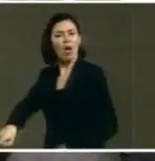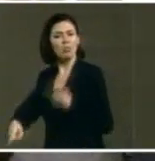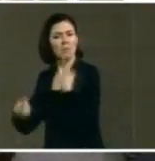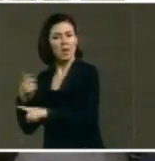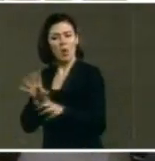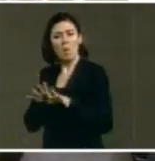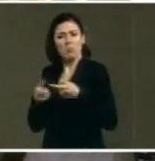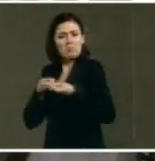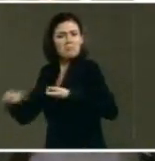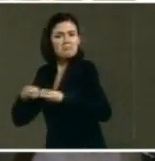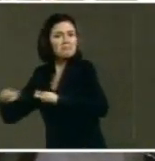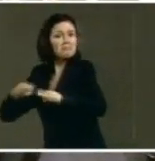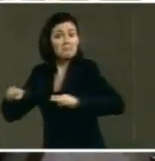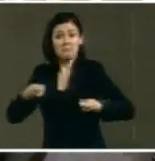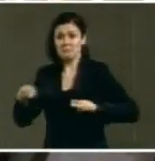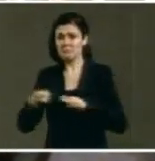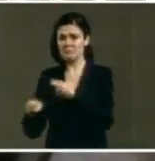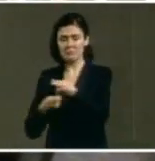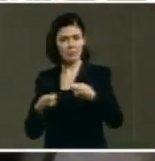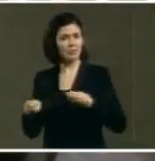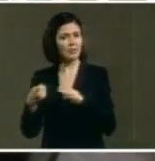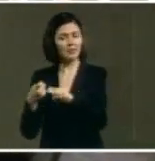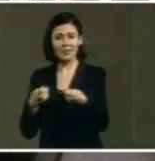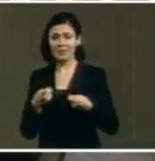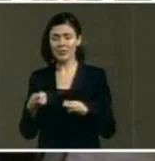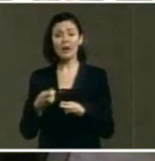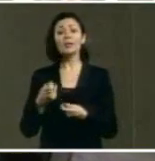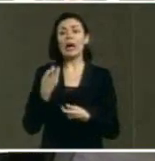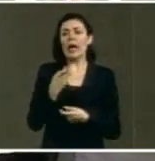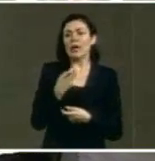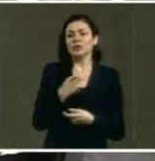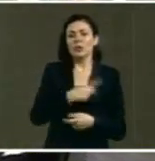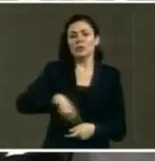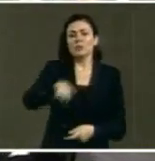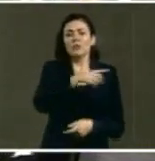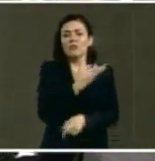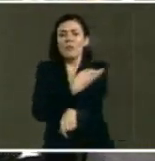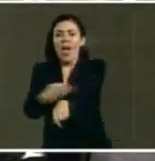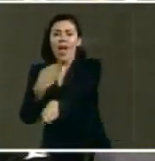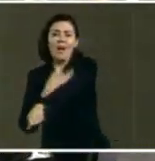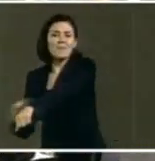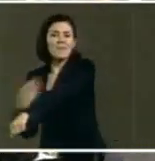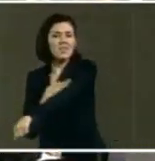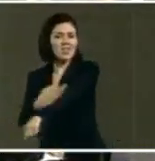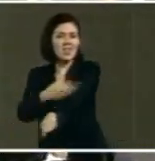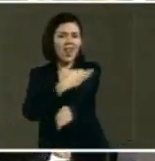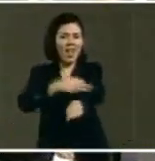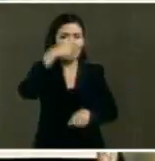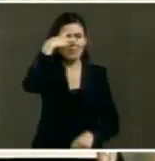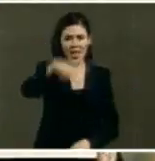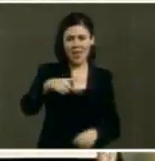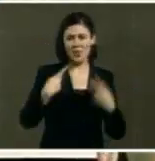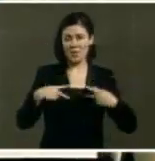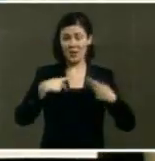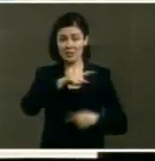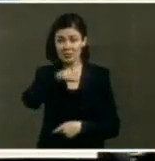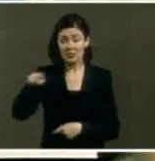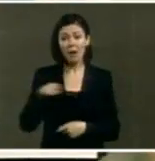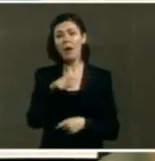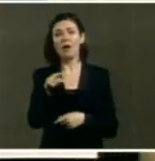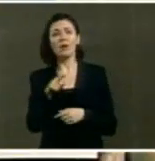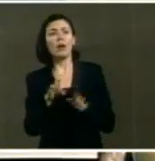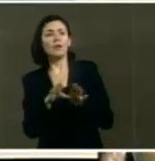grupos, dejando a las familias mexicanas a merced de los criminales. Ceder la plaza,